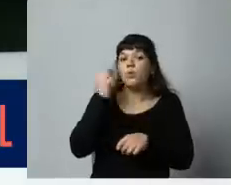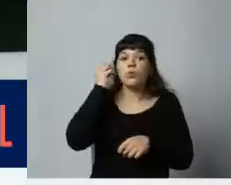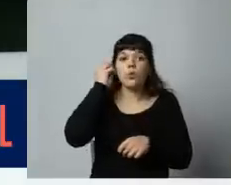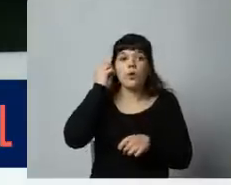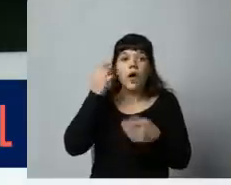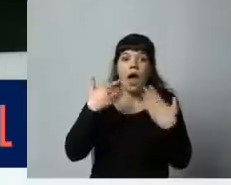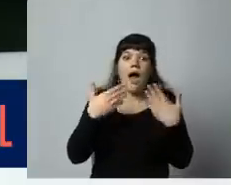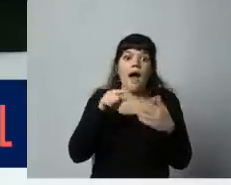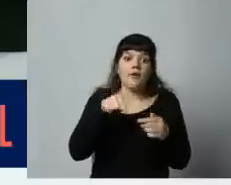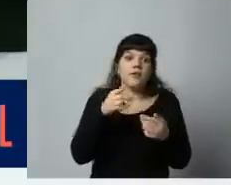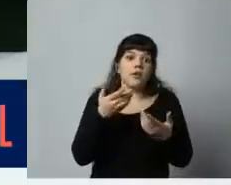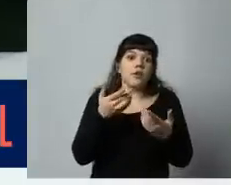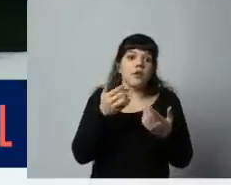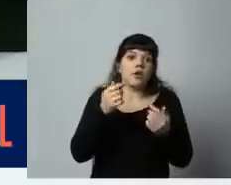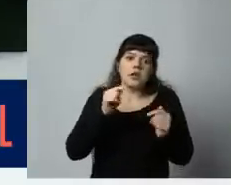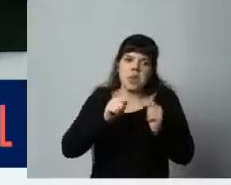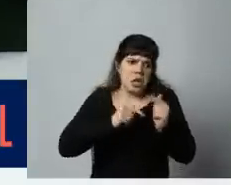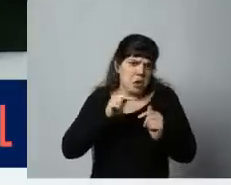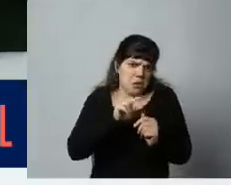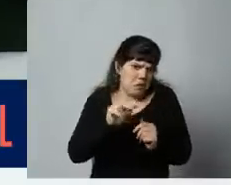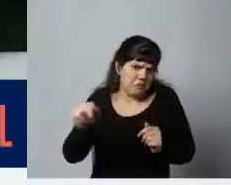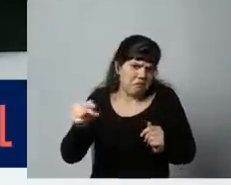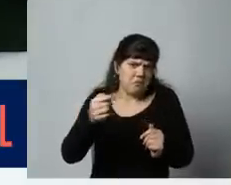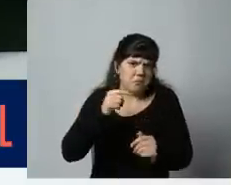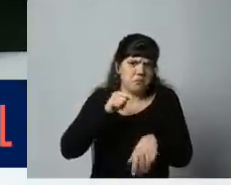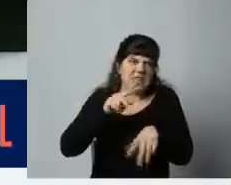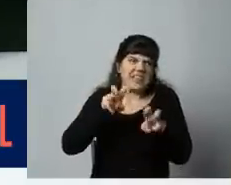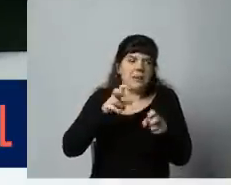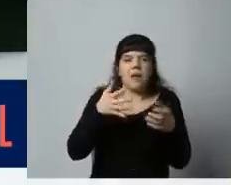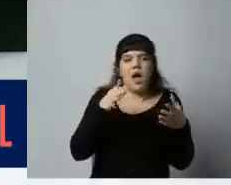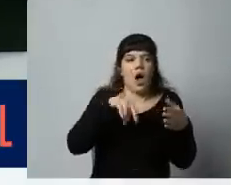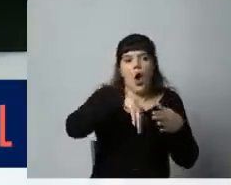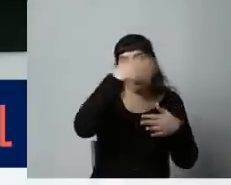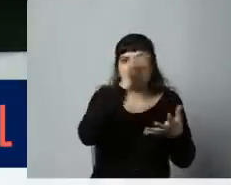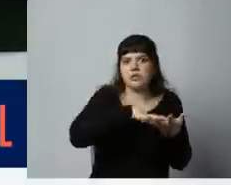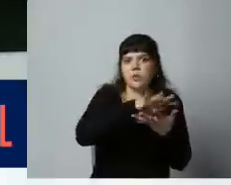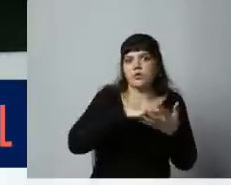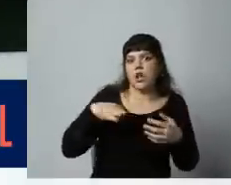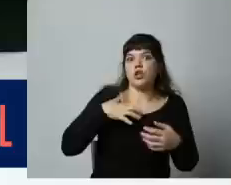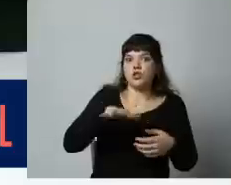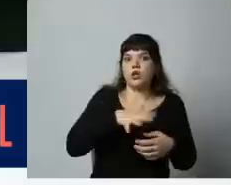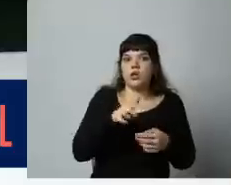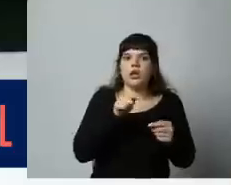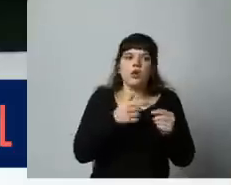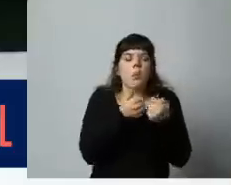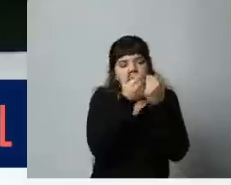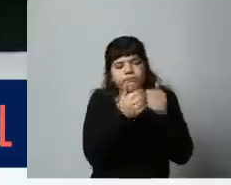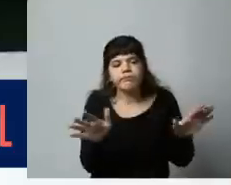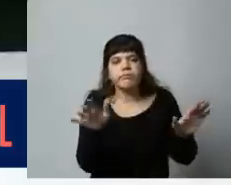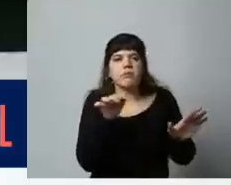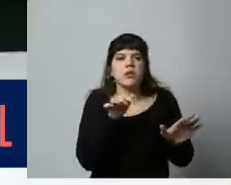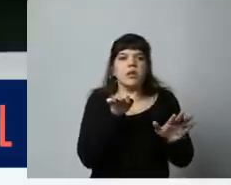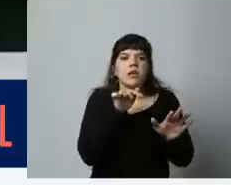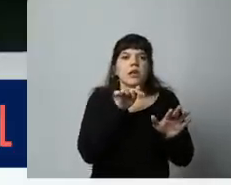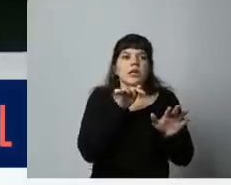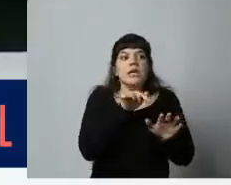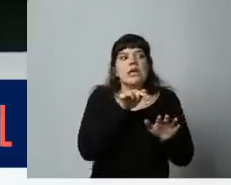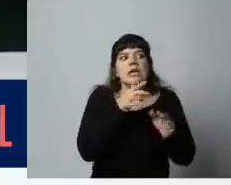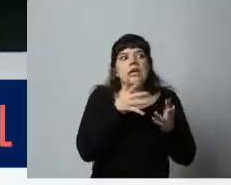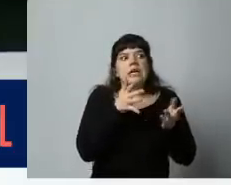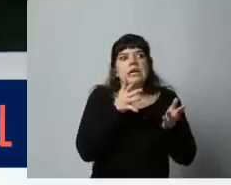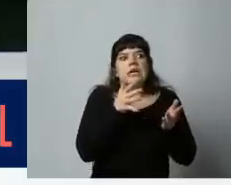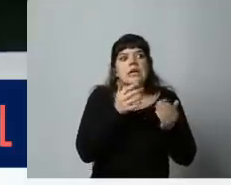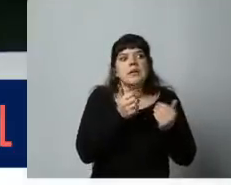planteó el mismo proceso que se está haciendo en otras áreas de la sociedad que es una apertura paulatina esa apertura paulatina va